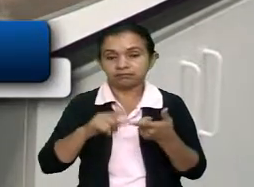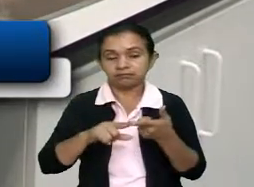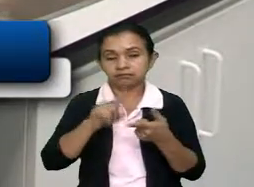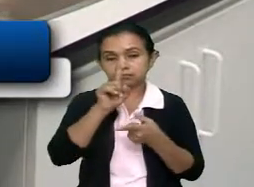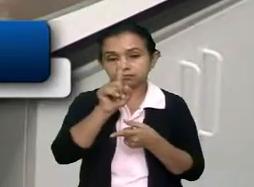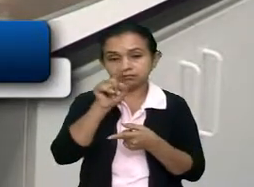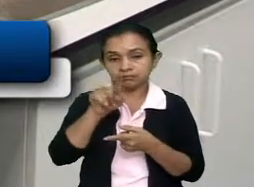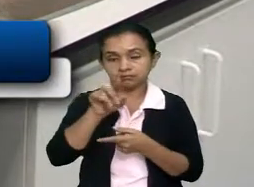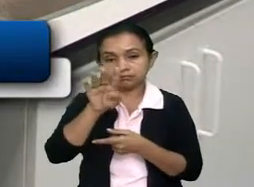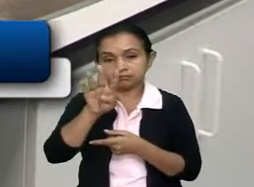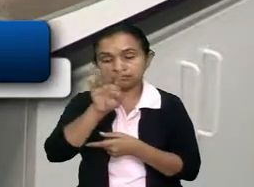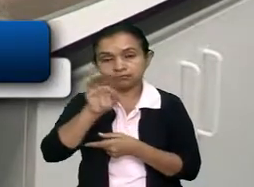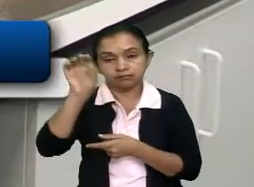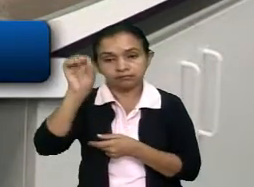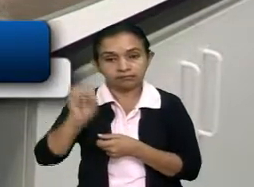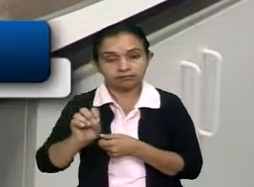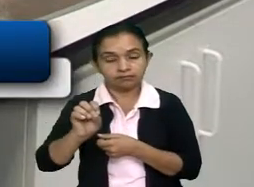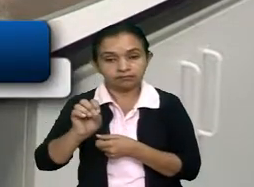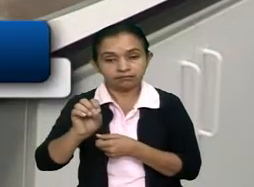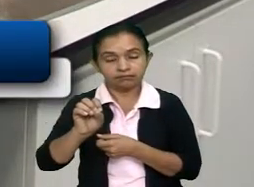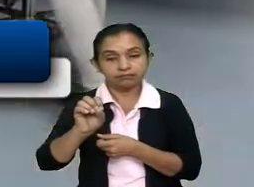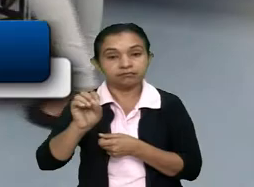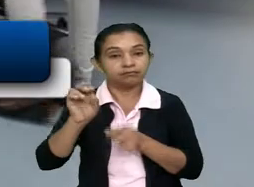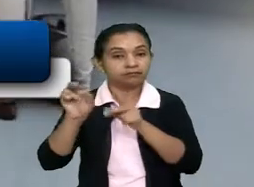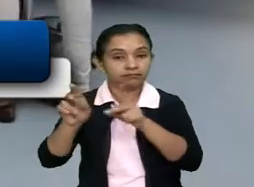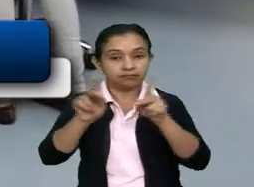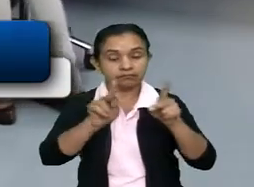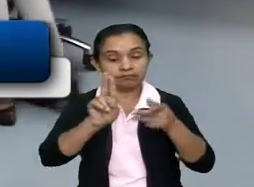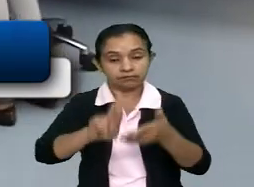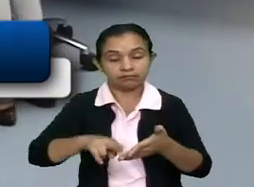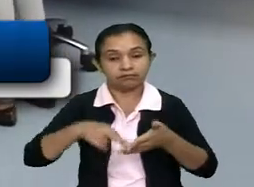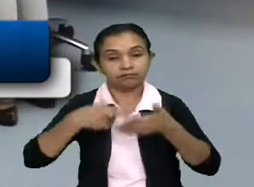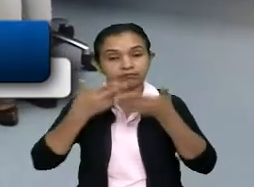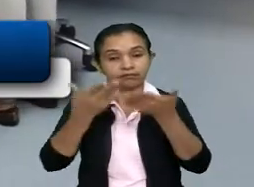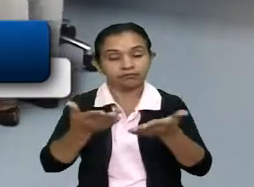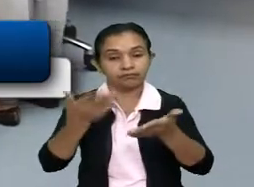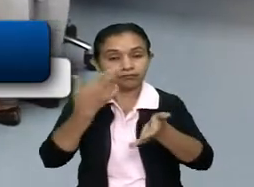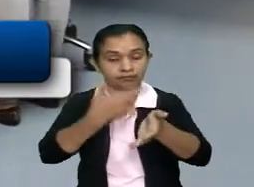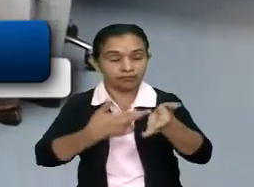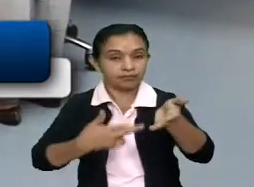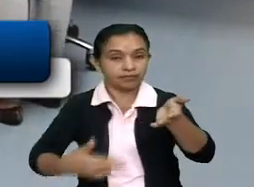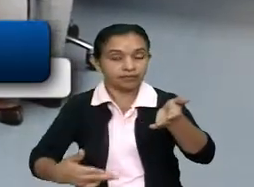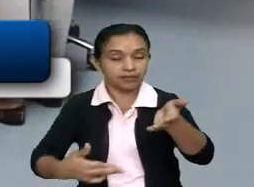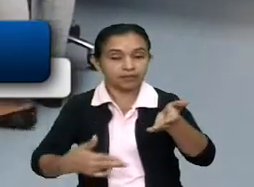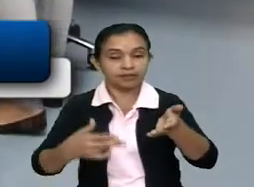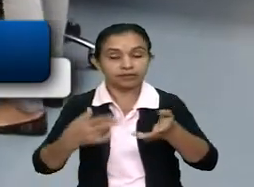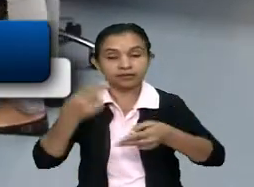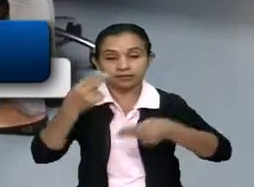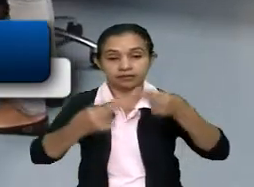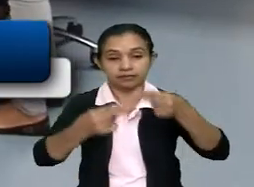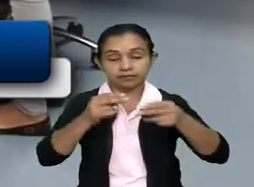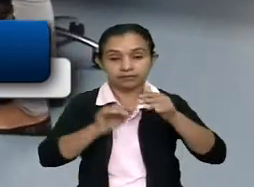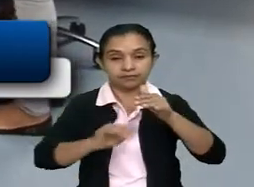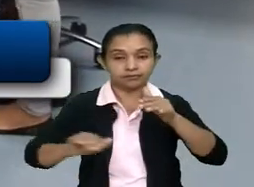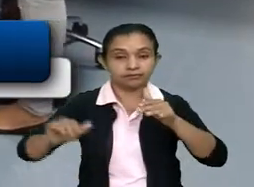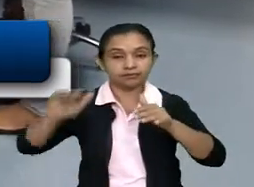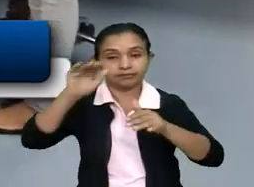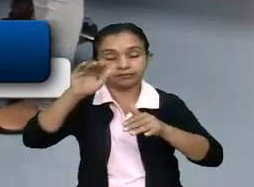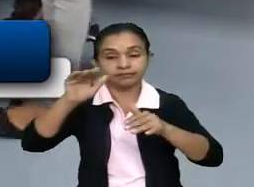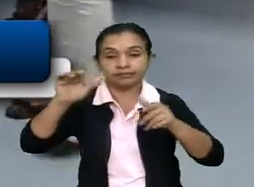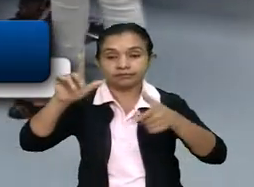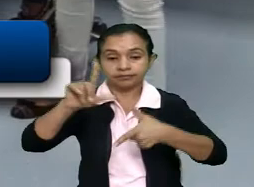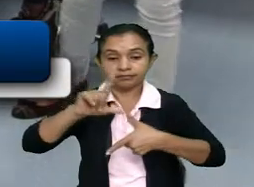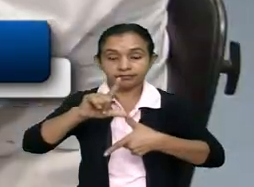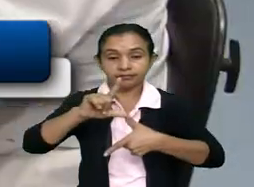1.4 por ciento de la de la población a donante de sangre y unos índices digamos más altos también en latinoamérica